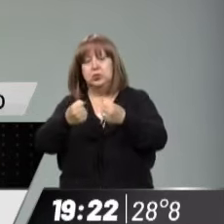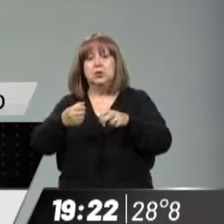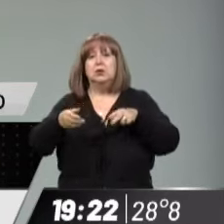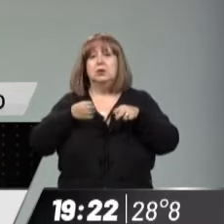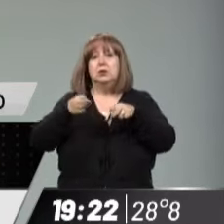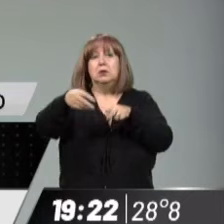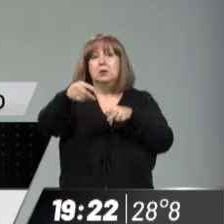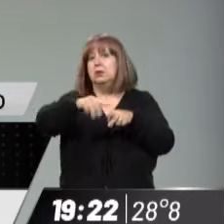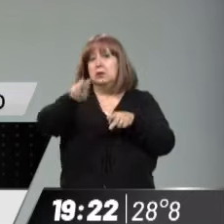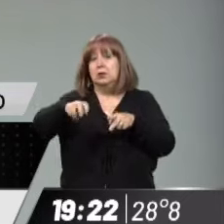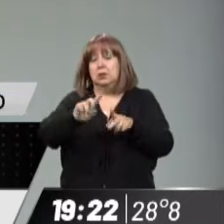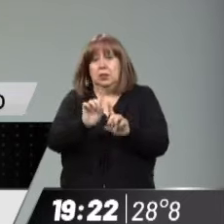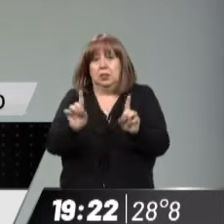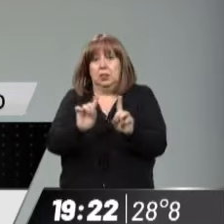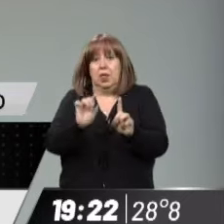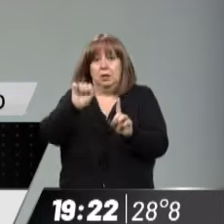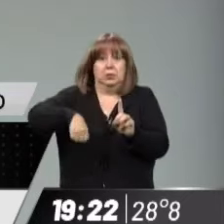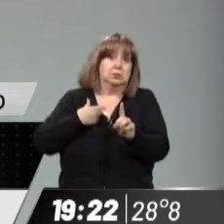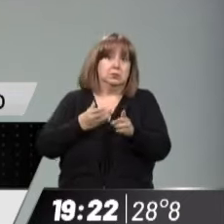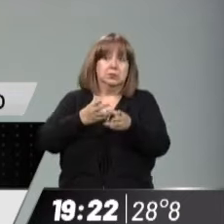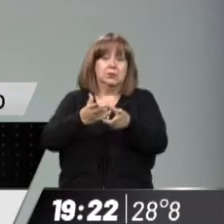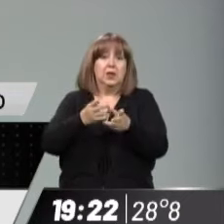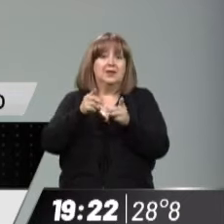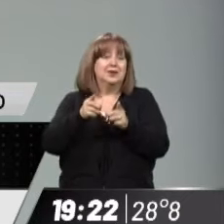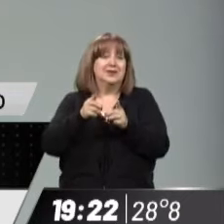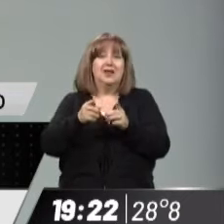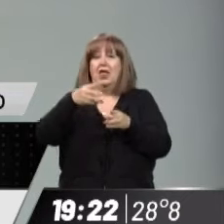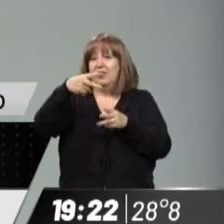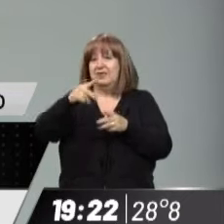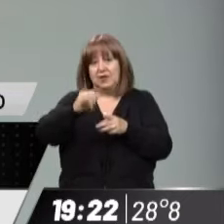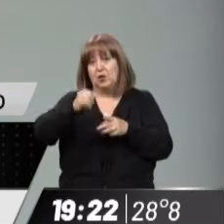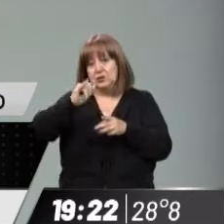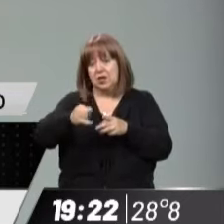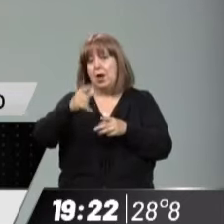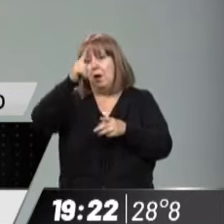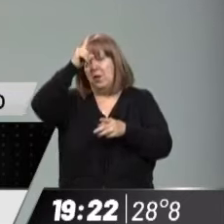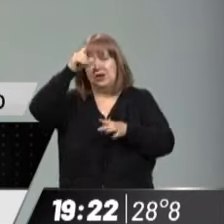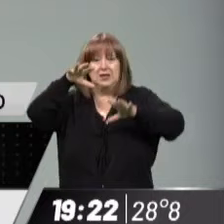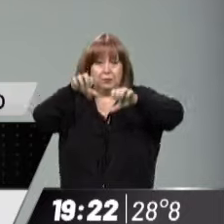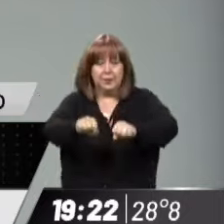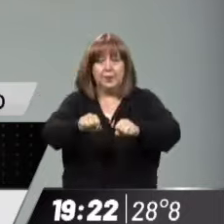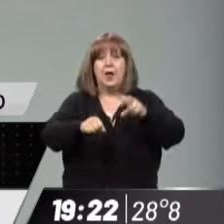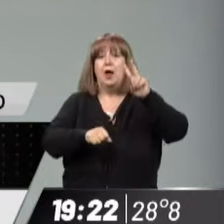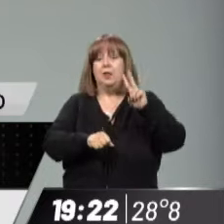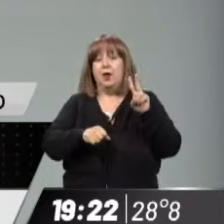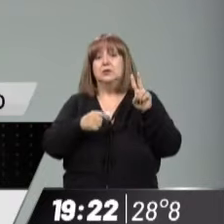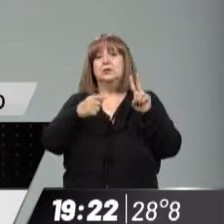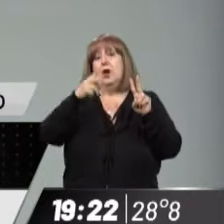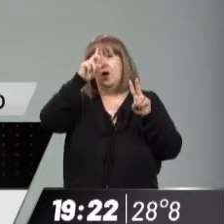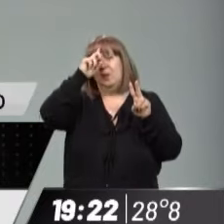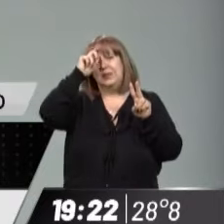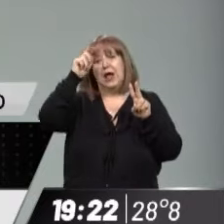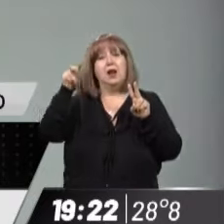haber provocado un mal mayor si seguía en esa secuencia, ¿no es cierto? Y nuestros policías quedaron hospitalizados en el policlínico